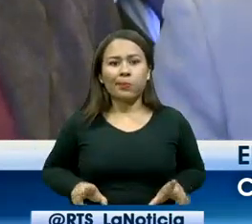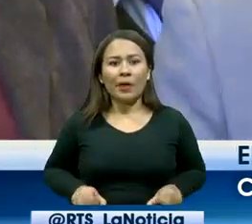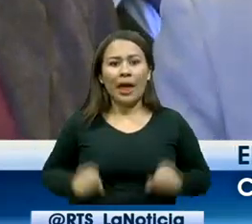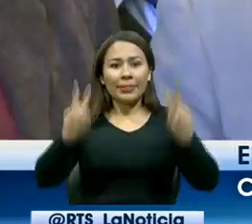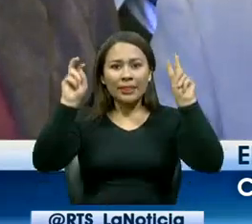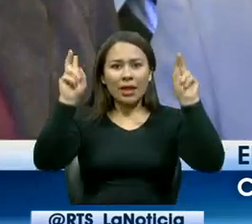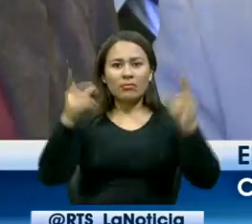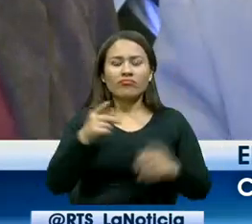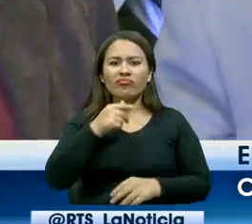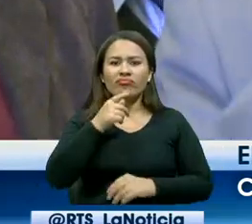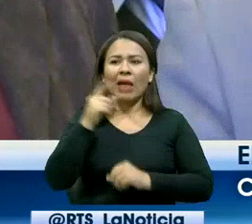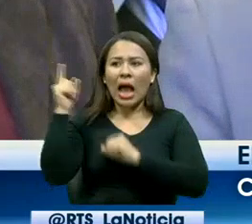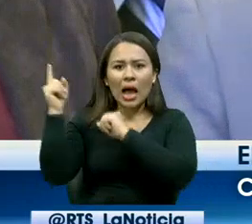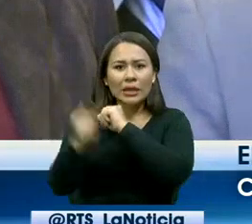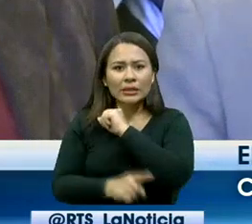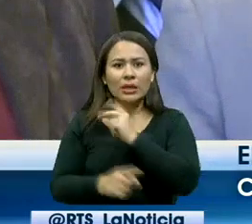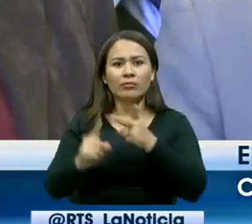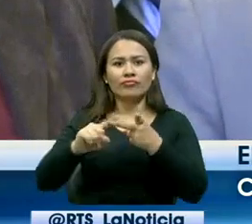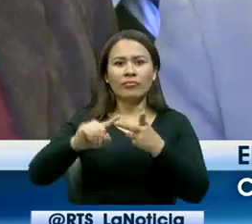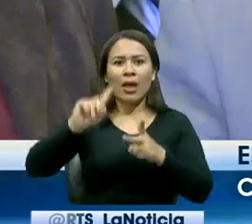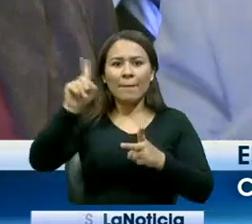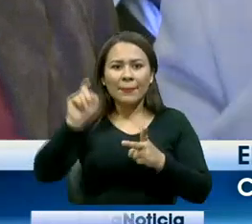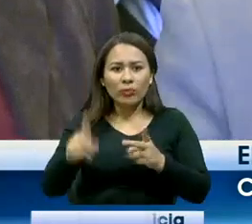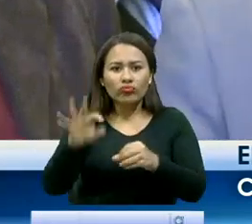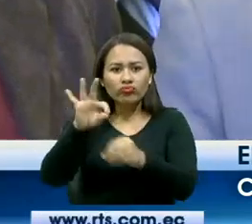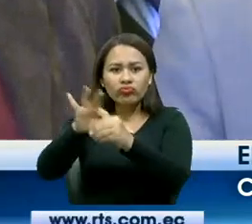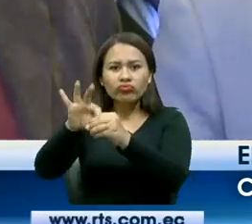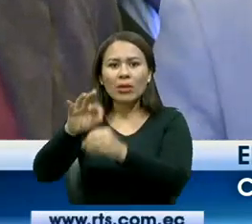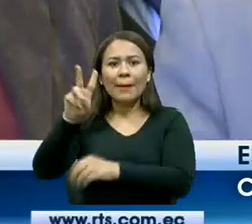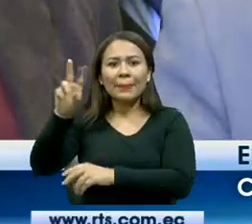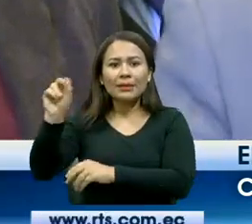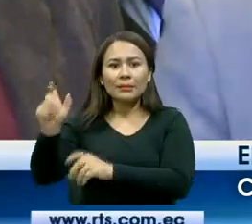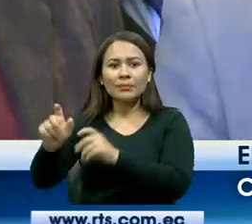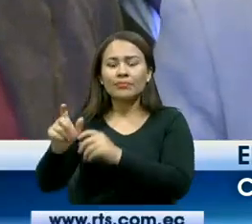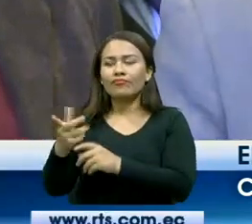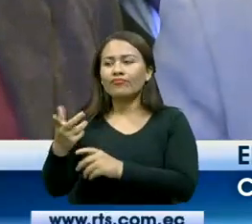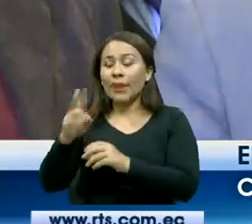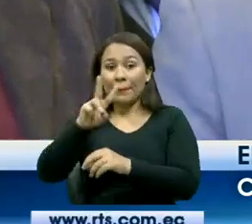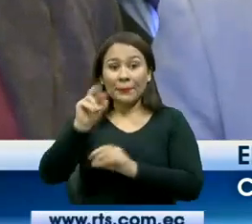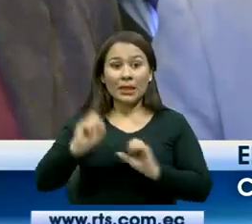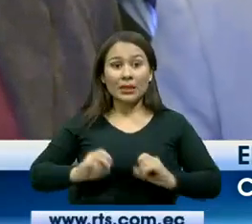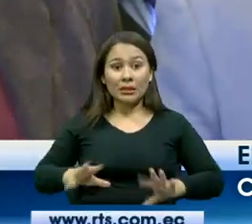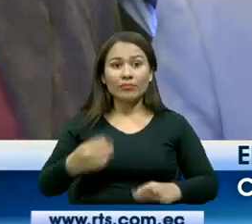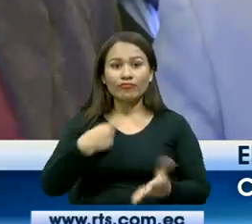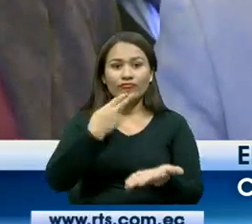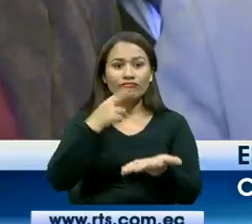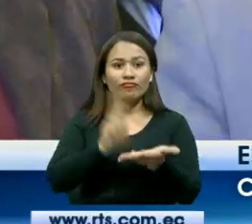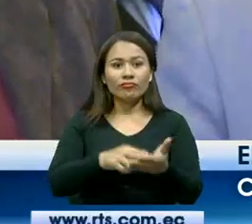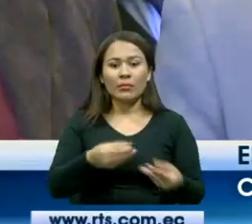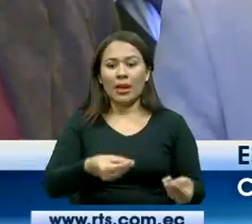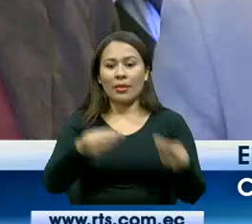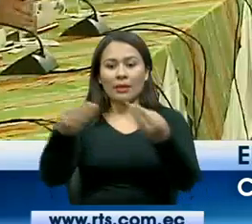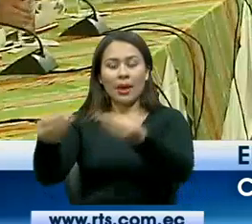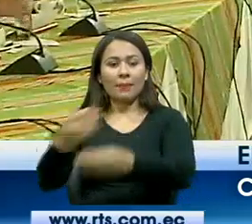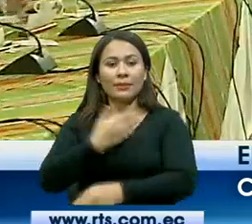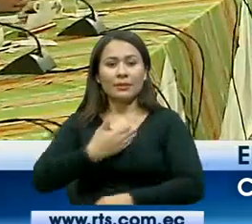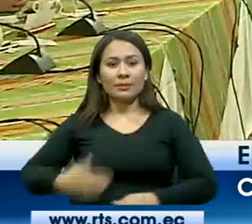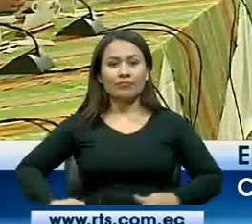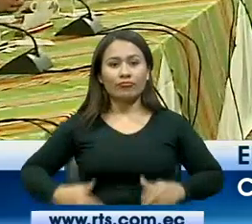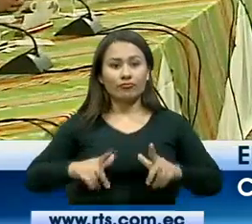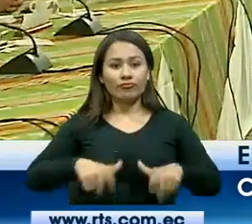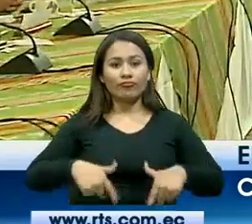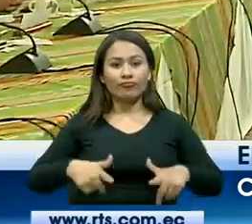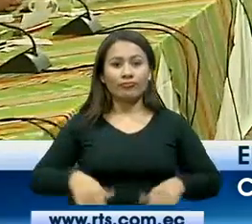impunidad y el tema de la consulta popular, que el 20 de septiembre entregaremos la propuesta al presidente Moreno.